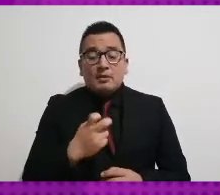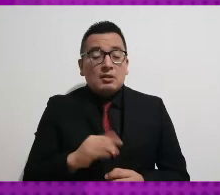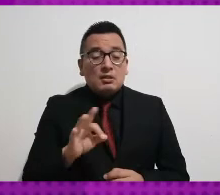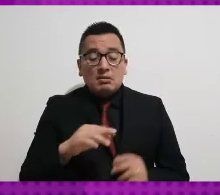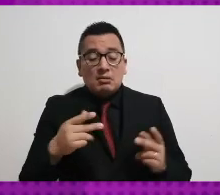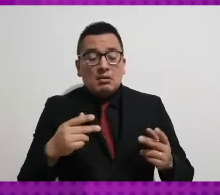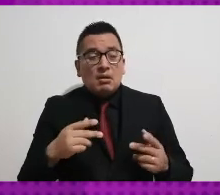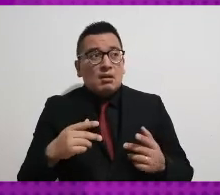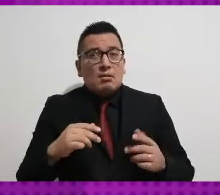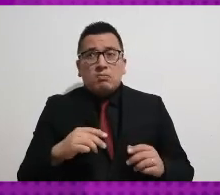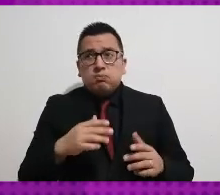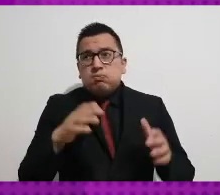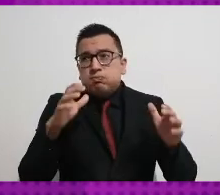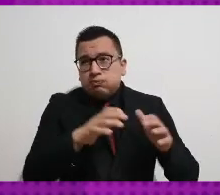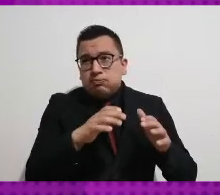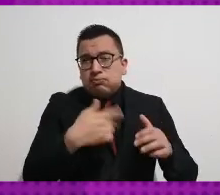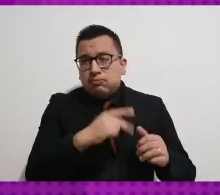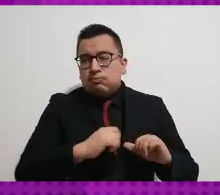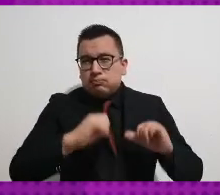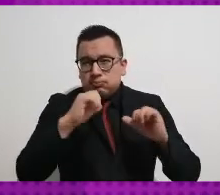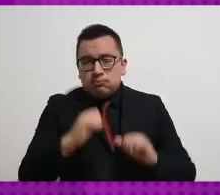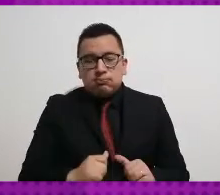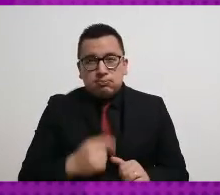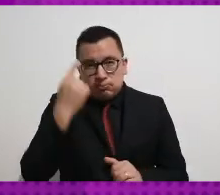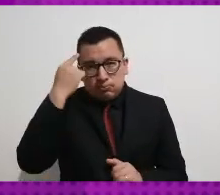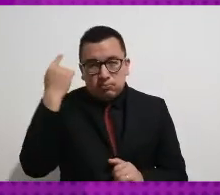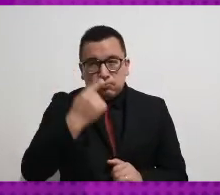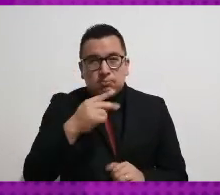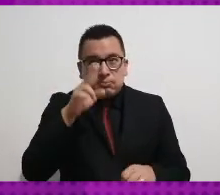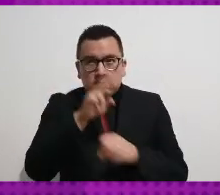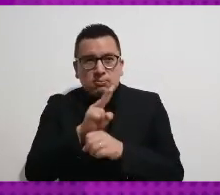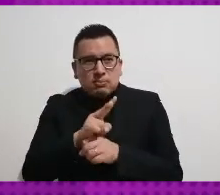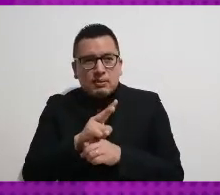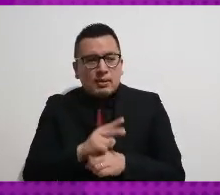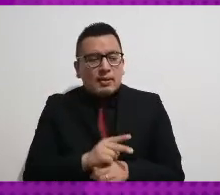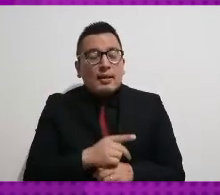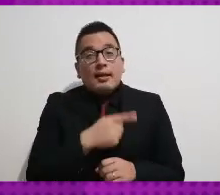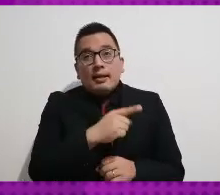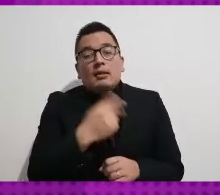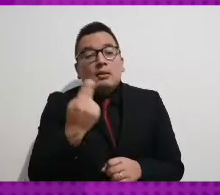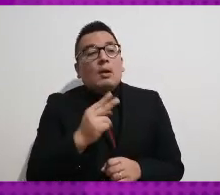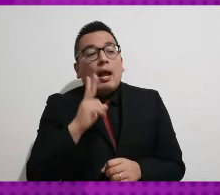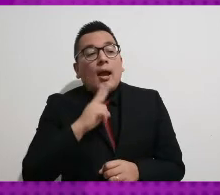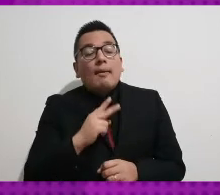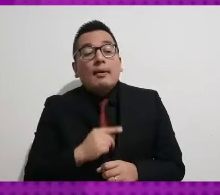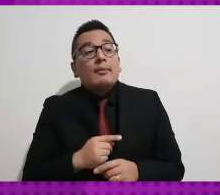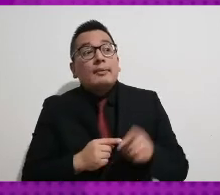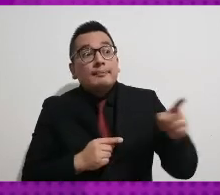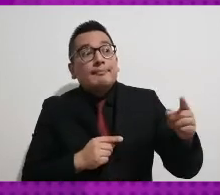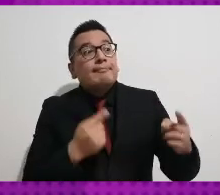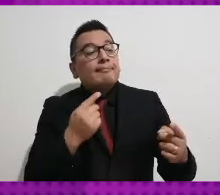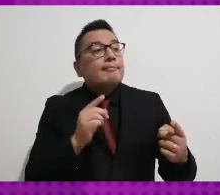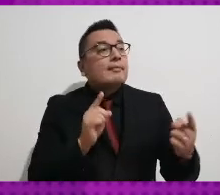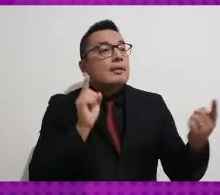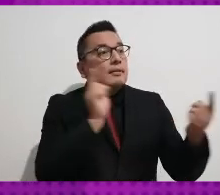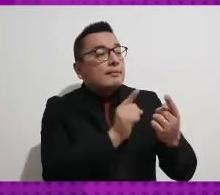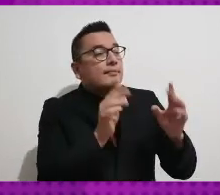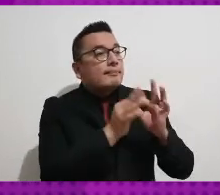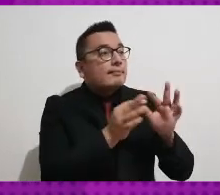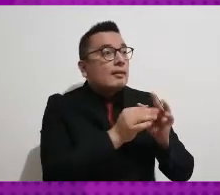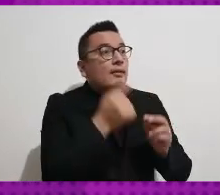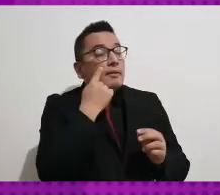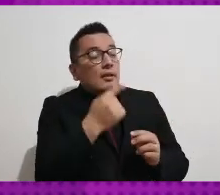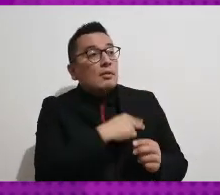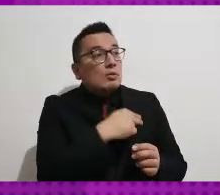autoridad competente, que es la autoridad investigadora, hace contacto con el quejoso y se lleva a cabo ratificaciones, etcétera,